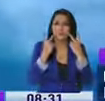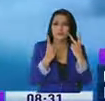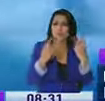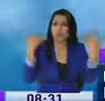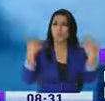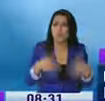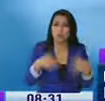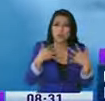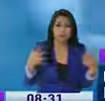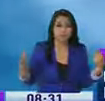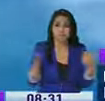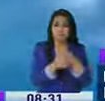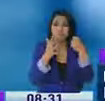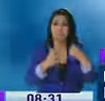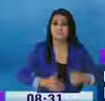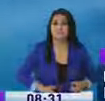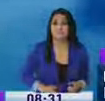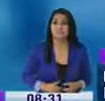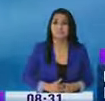impresionante imagen.